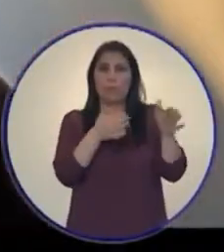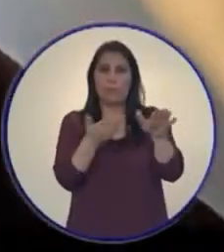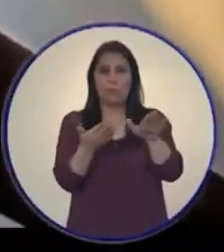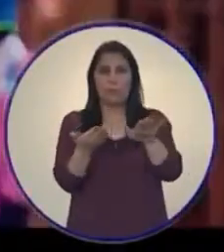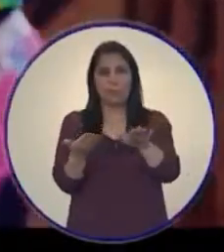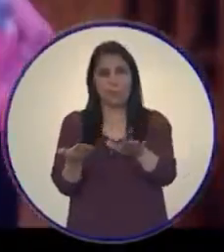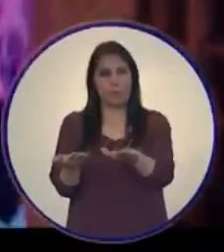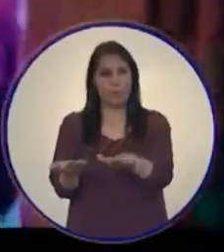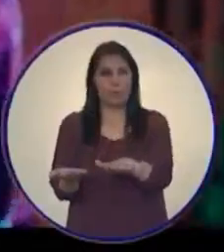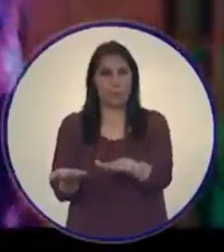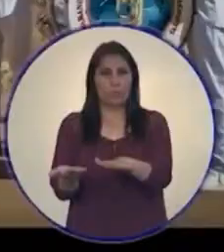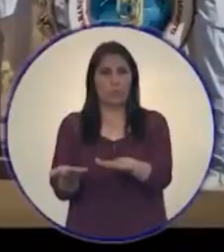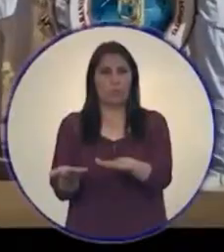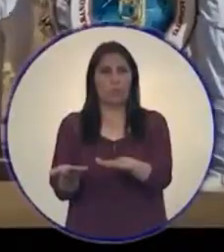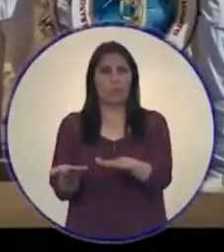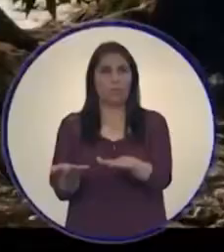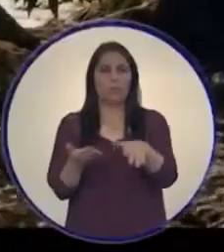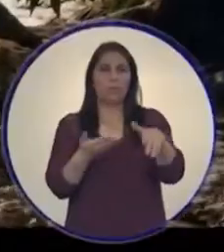oilo